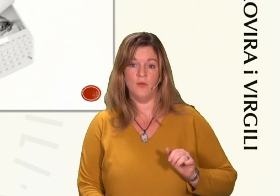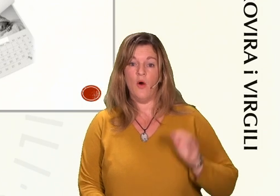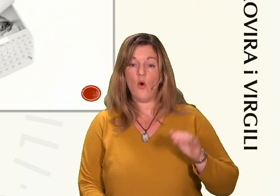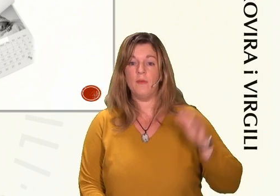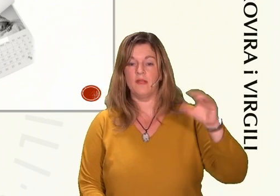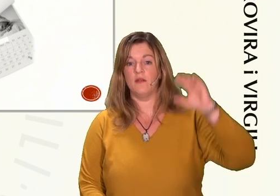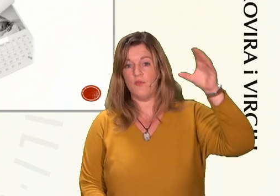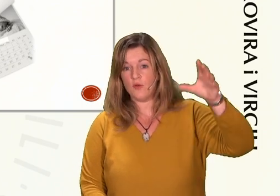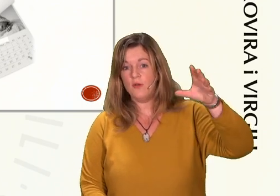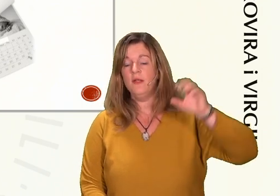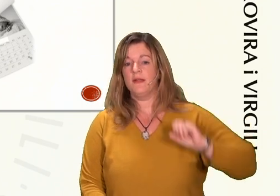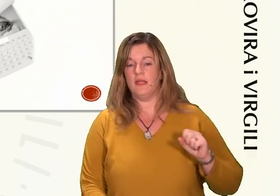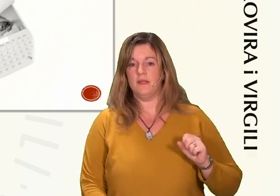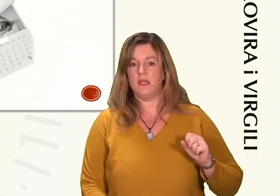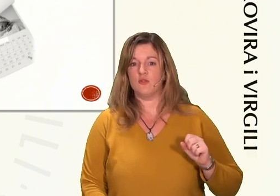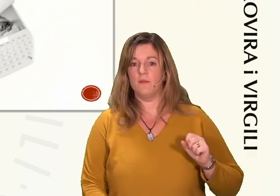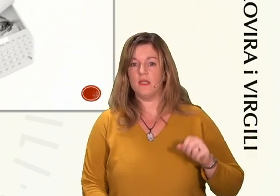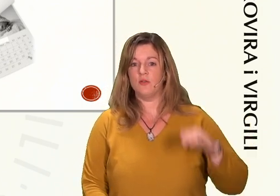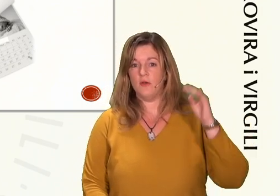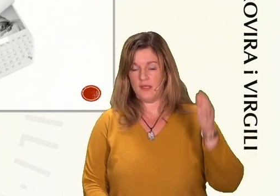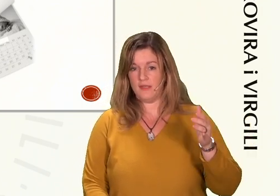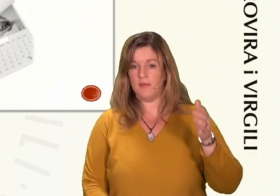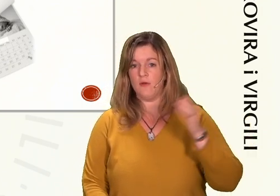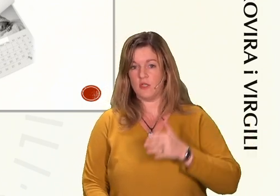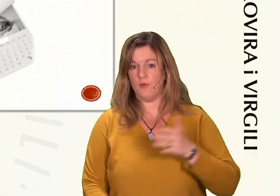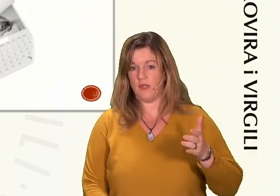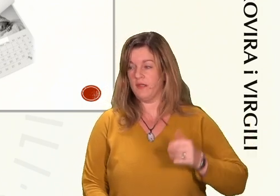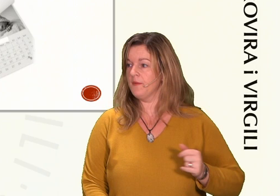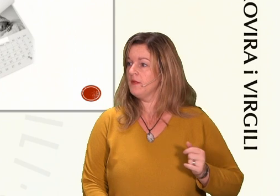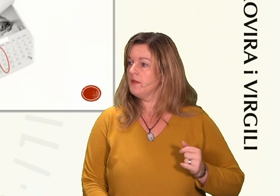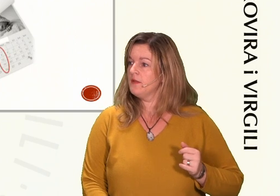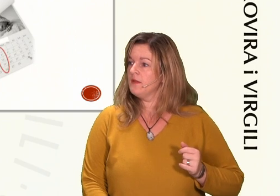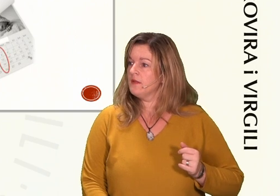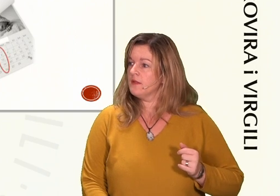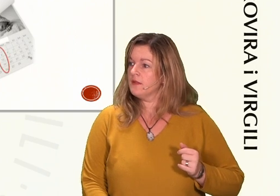profesor o mediante el foro que también tenemos abierto en el tema correspondiente.